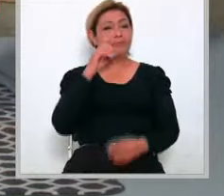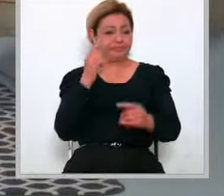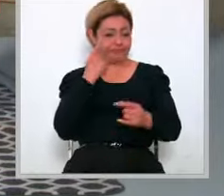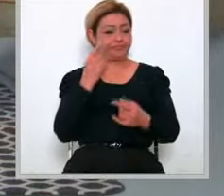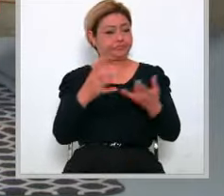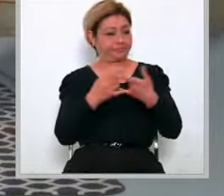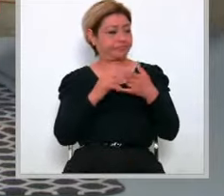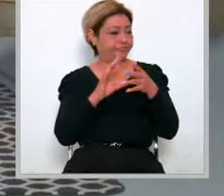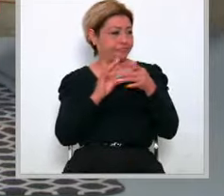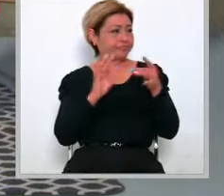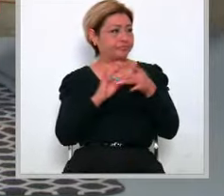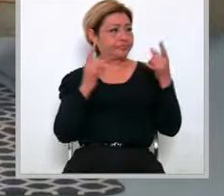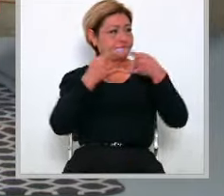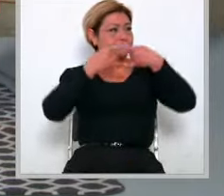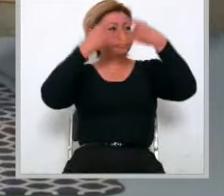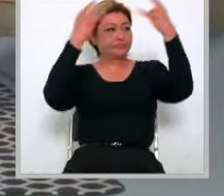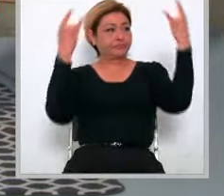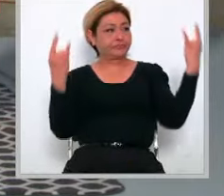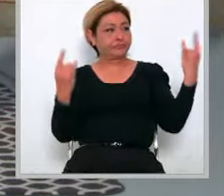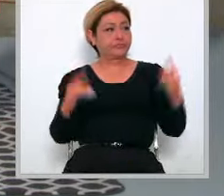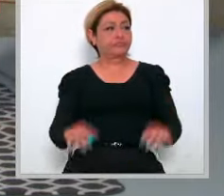Ana Frank?